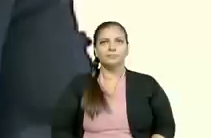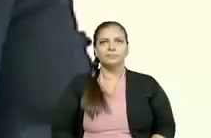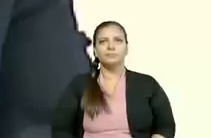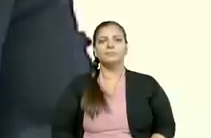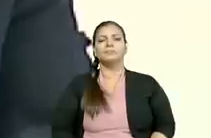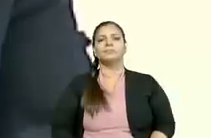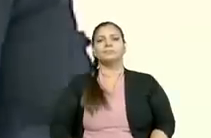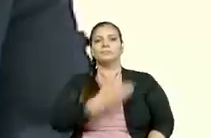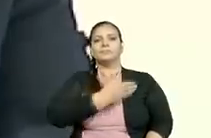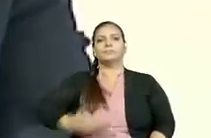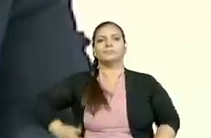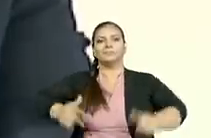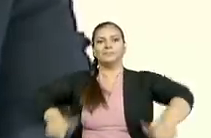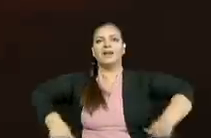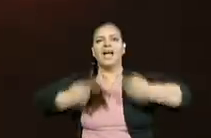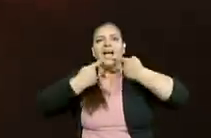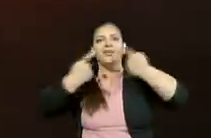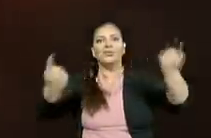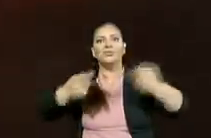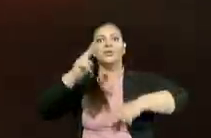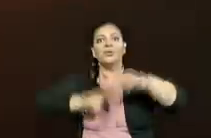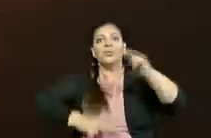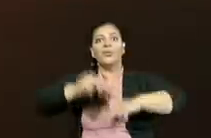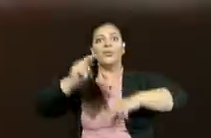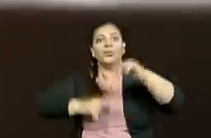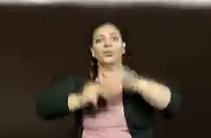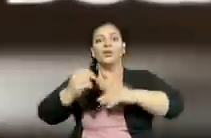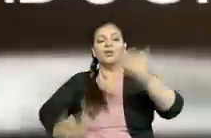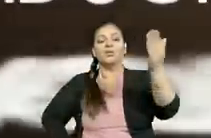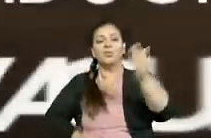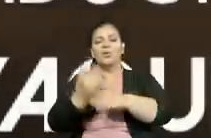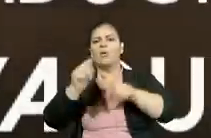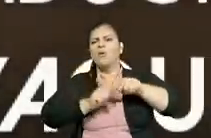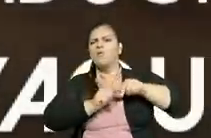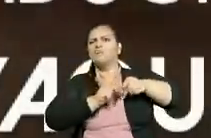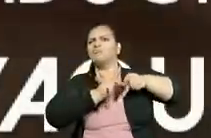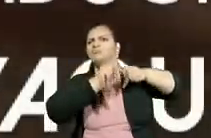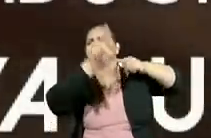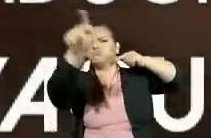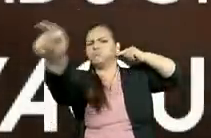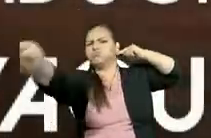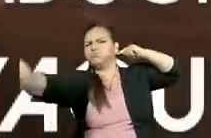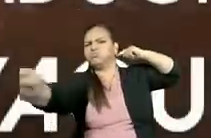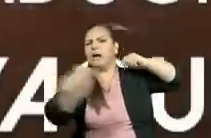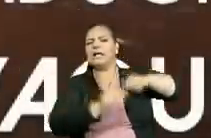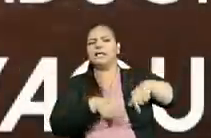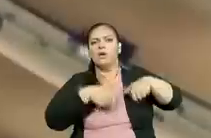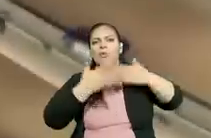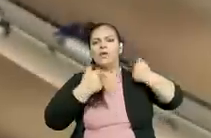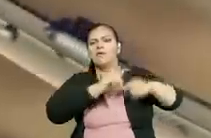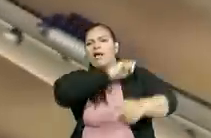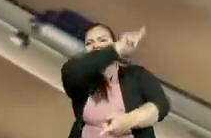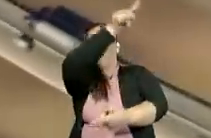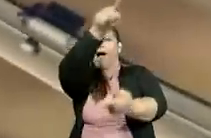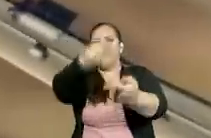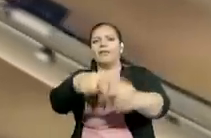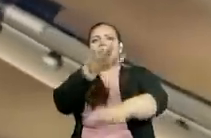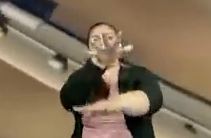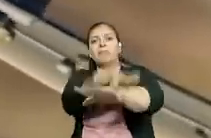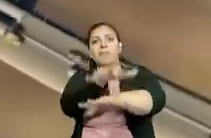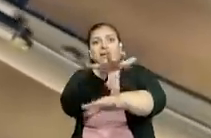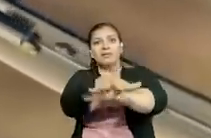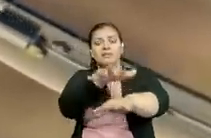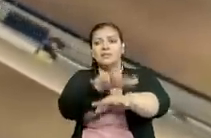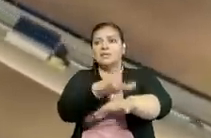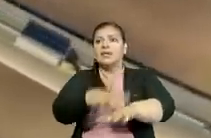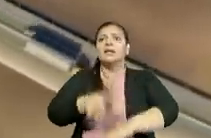5 de octubre. El presidente Lenín Moreno anunció la apertura oficial del concurso público para la construcción del proyecto Viaducto Sur de